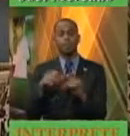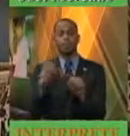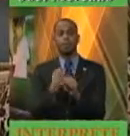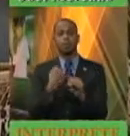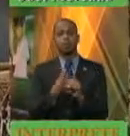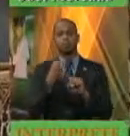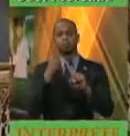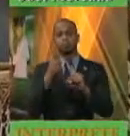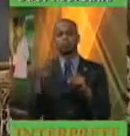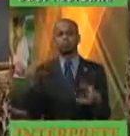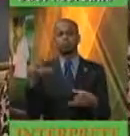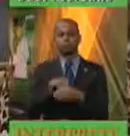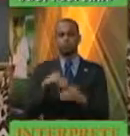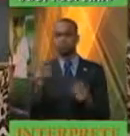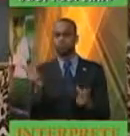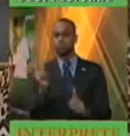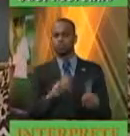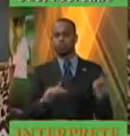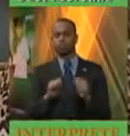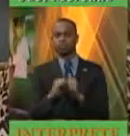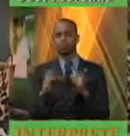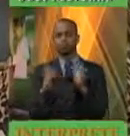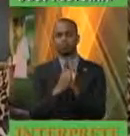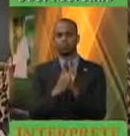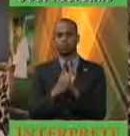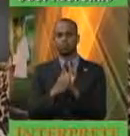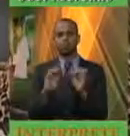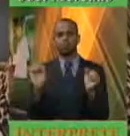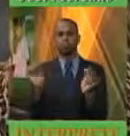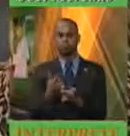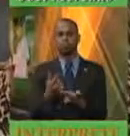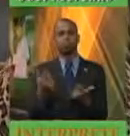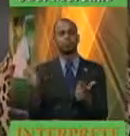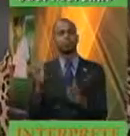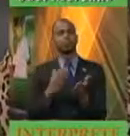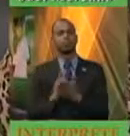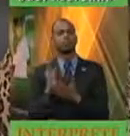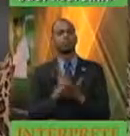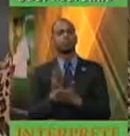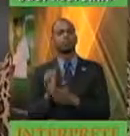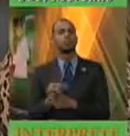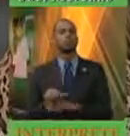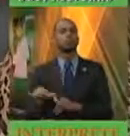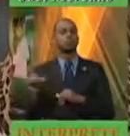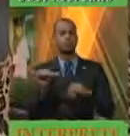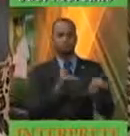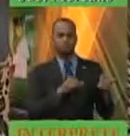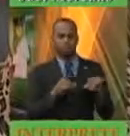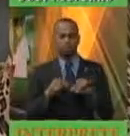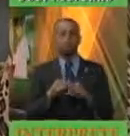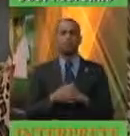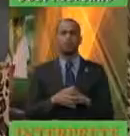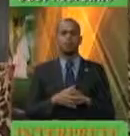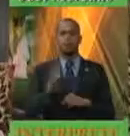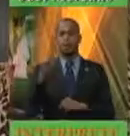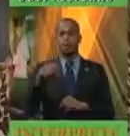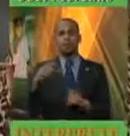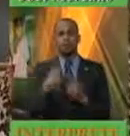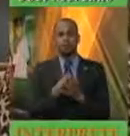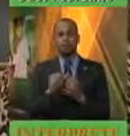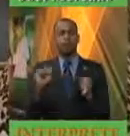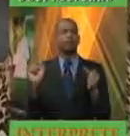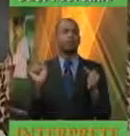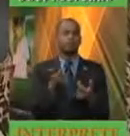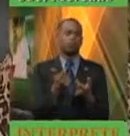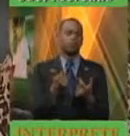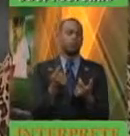lo que es la inclusión plena de las personas con discapacidad, porque todos tenemos los mismos derechos y hay que favorecer a todo el